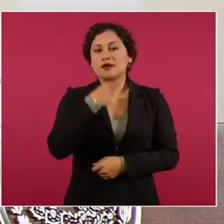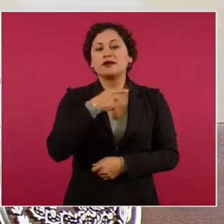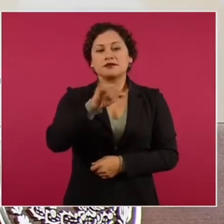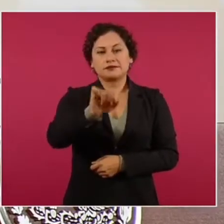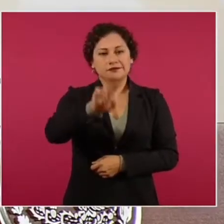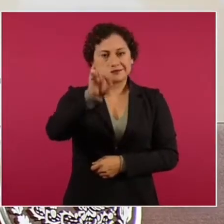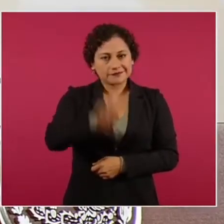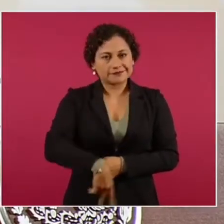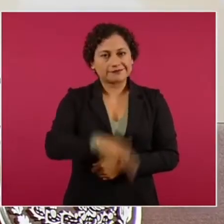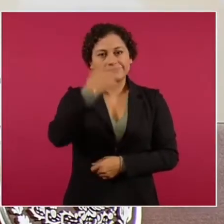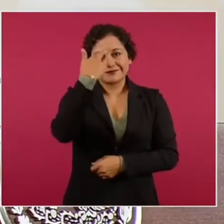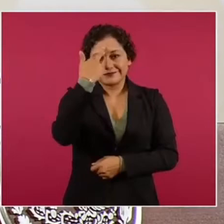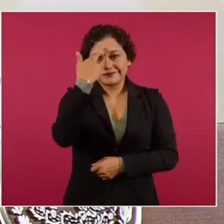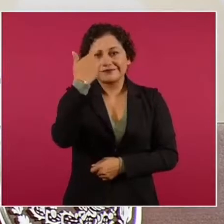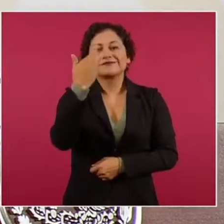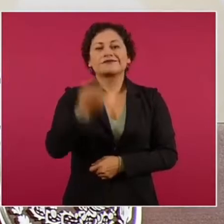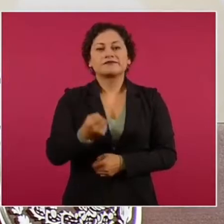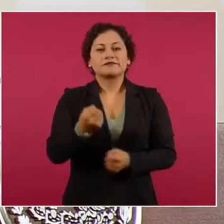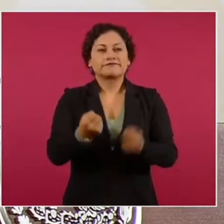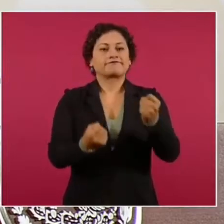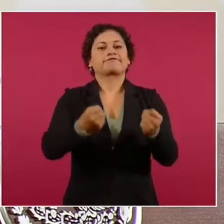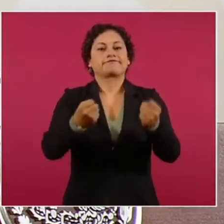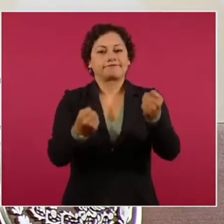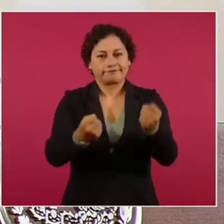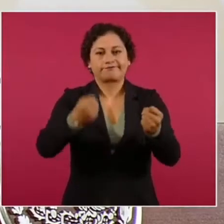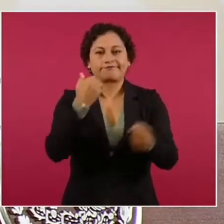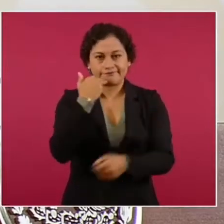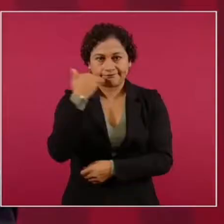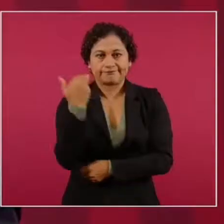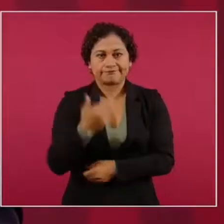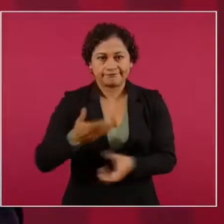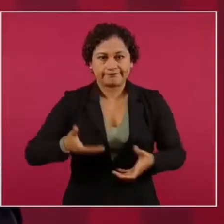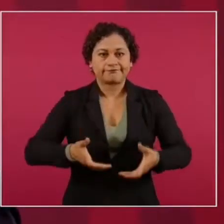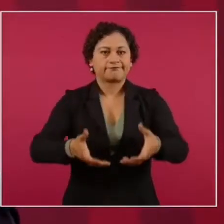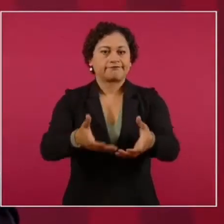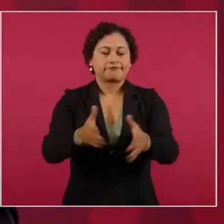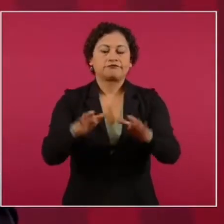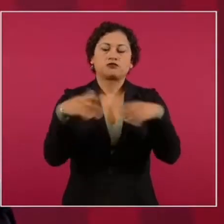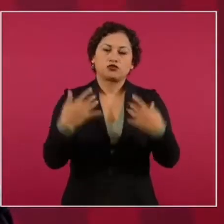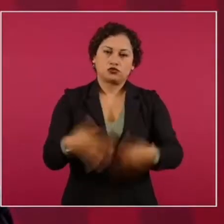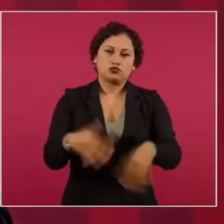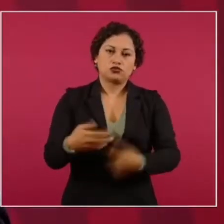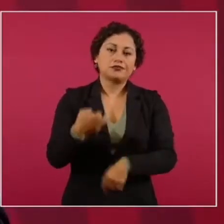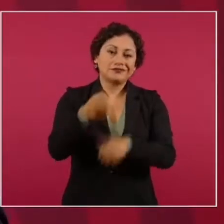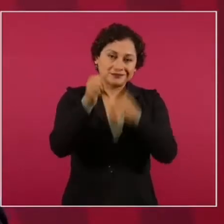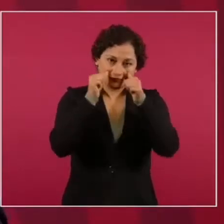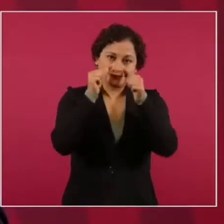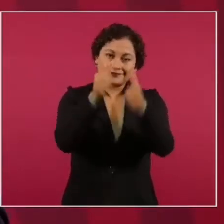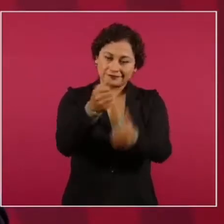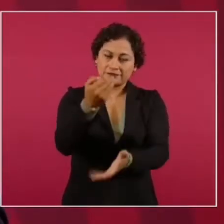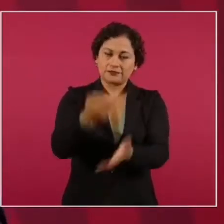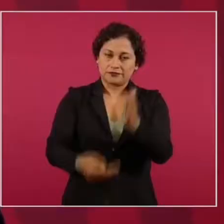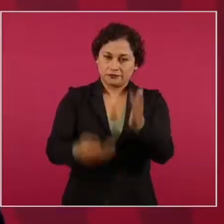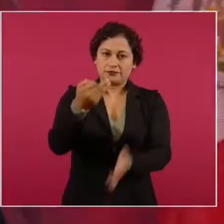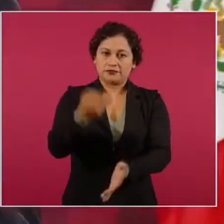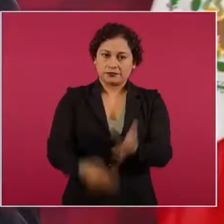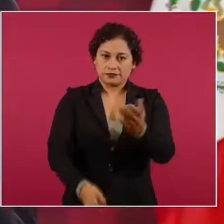baches, sigue siendo una asignatura pendiente. Ahí nada más quiero aclarar